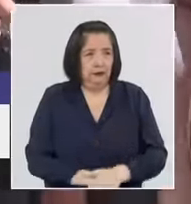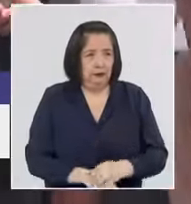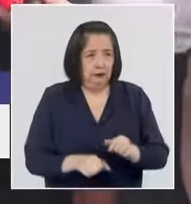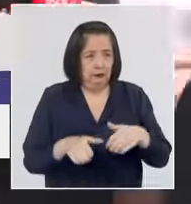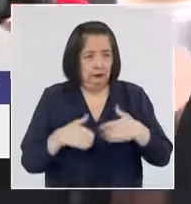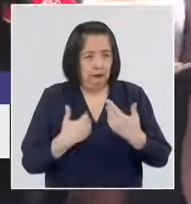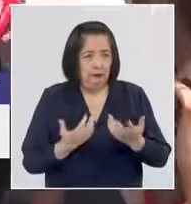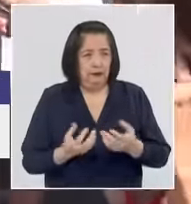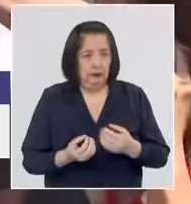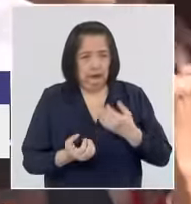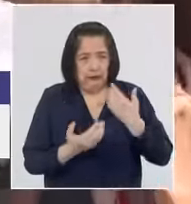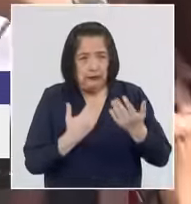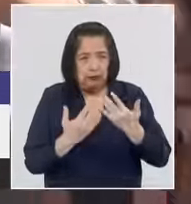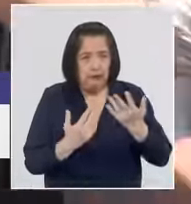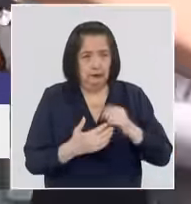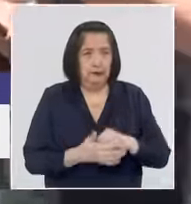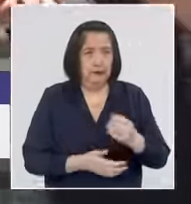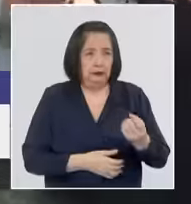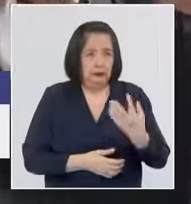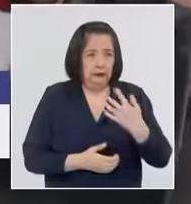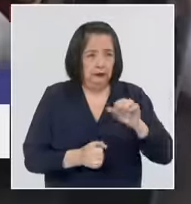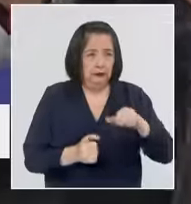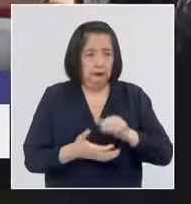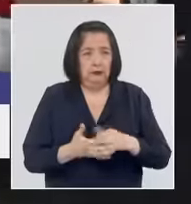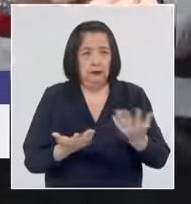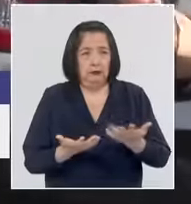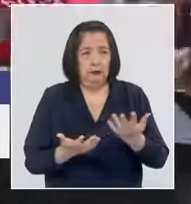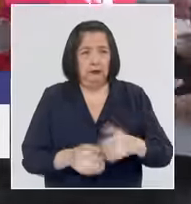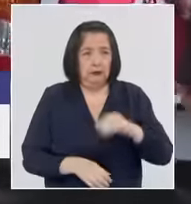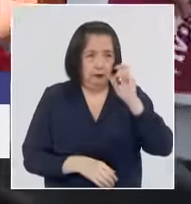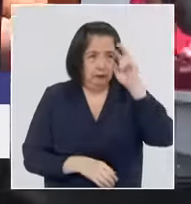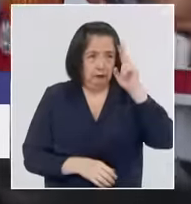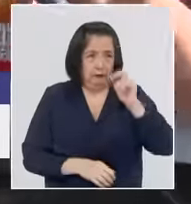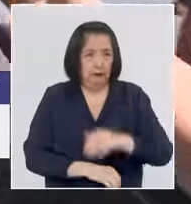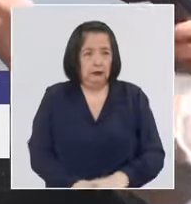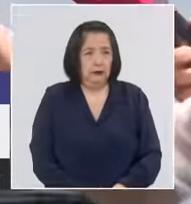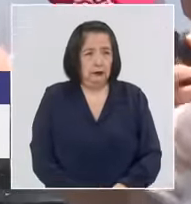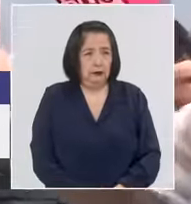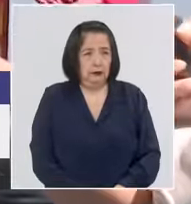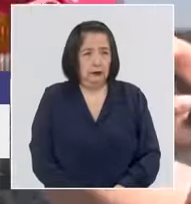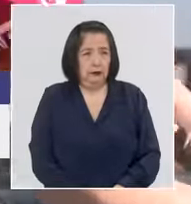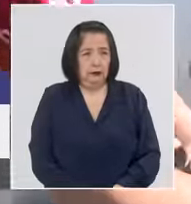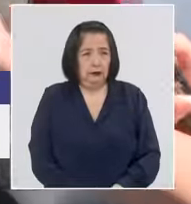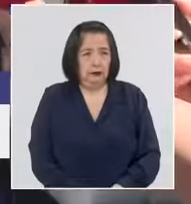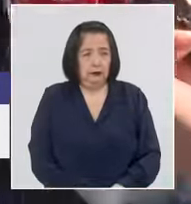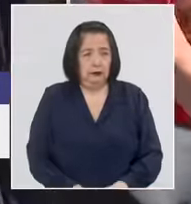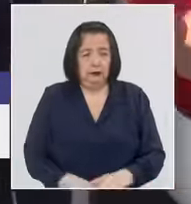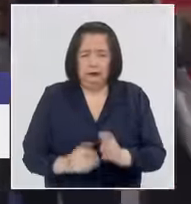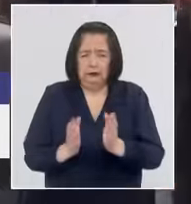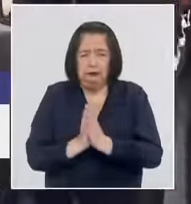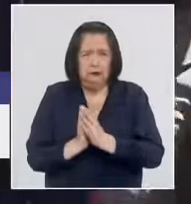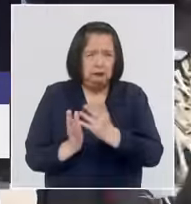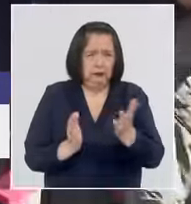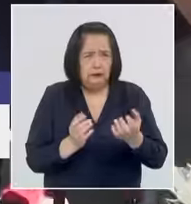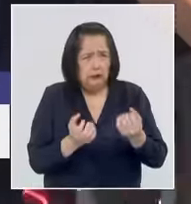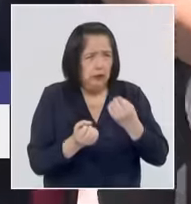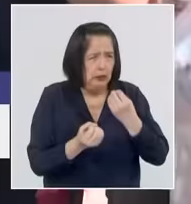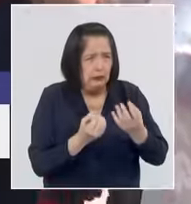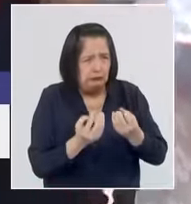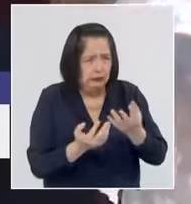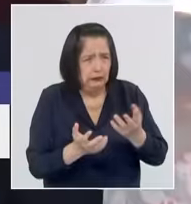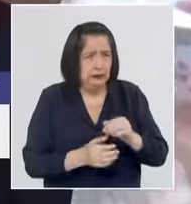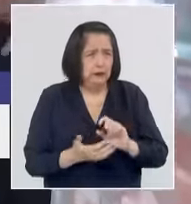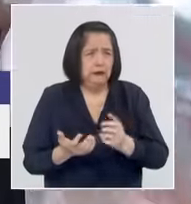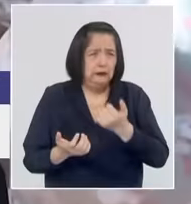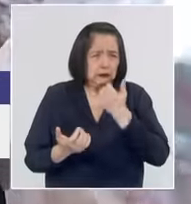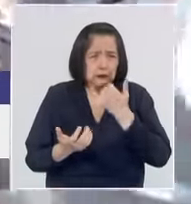poder brindar declaraciones. Les mencionamos, estamos en el distrito de La Victoria. justamente... Por favor, alguna declaración. ¿Qué